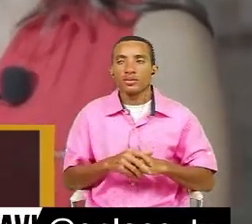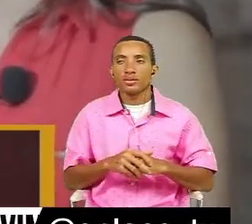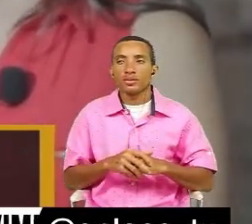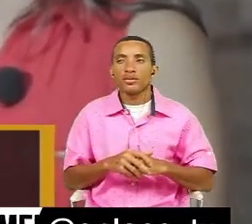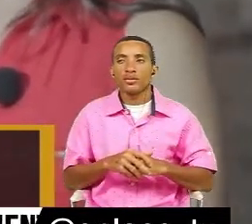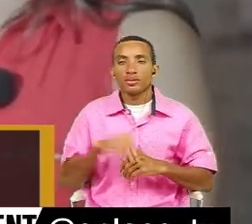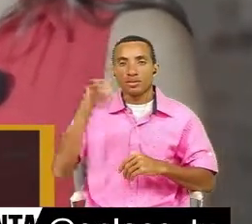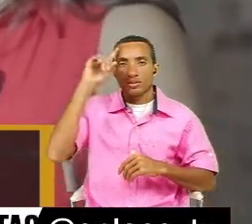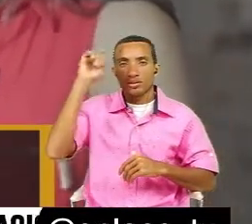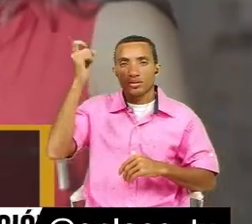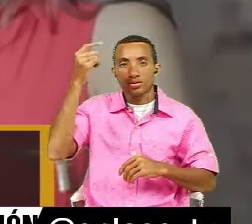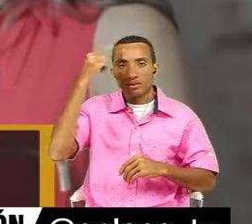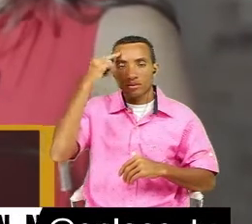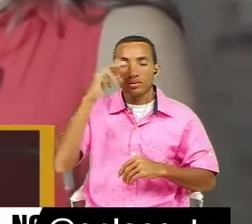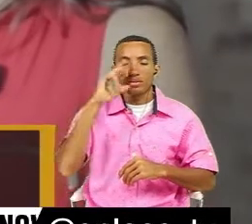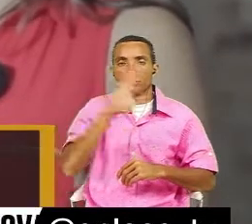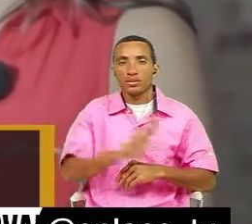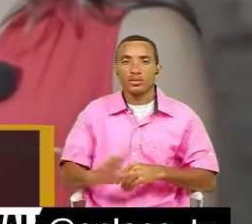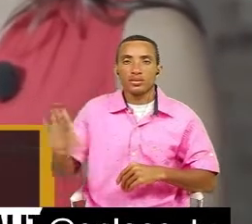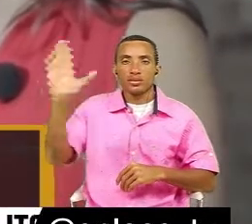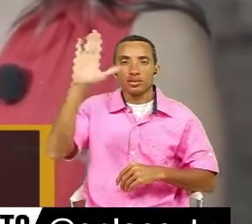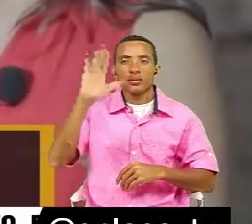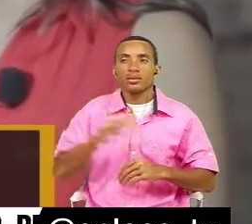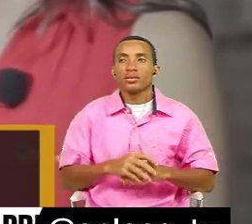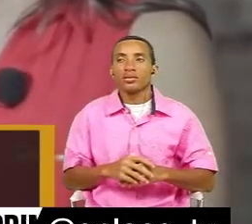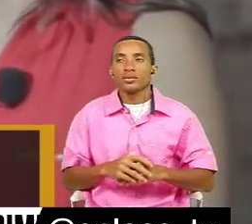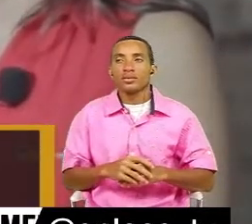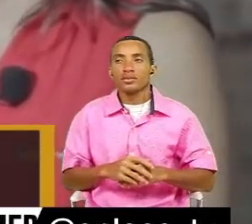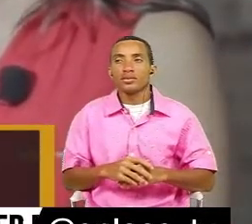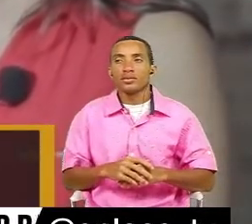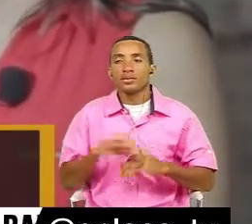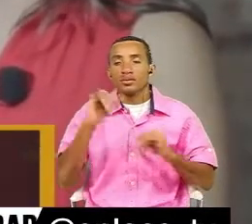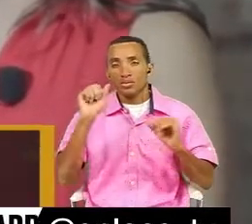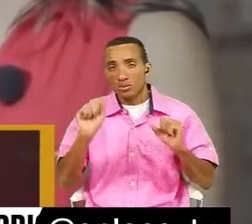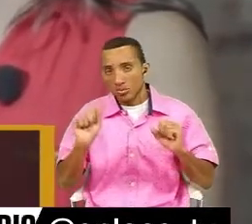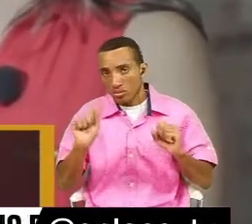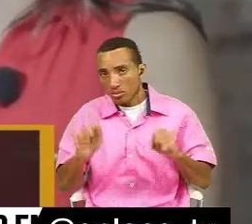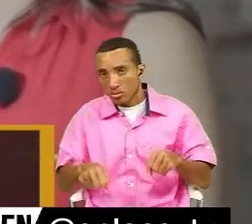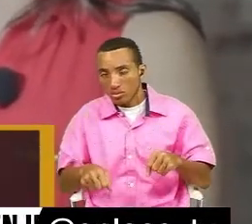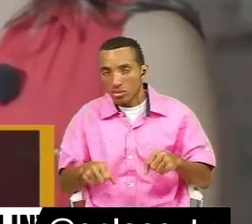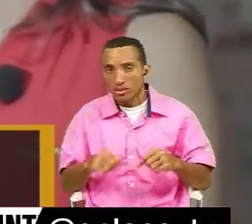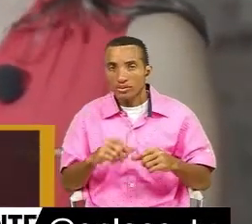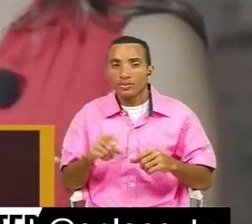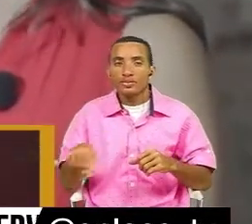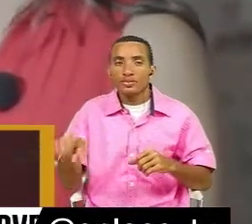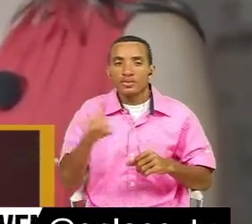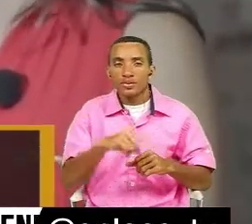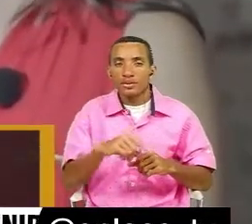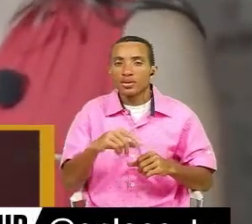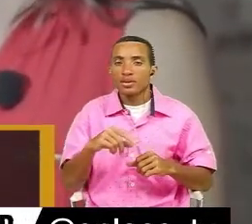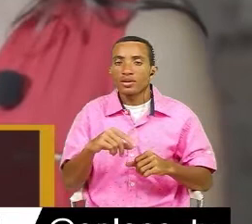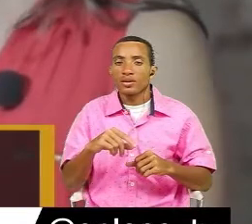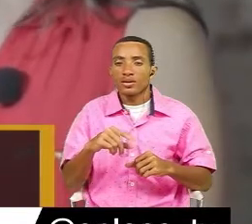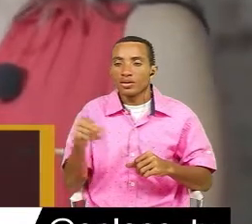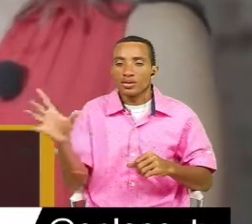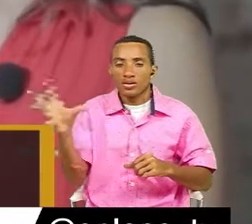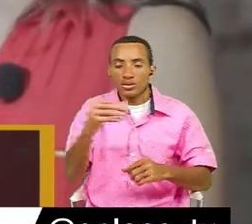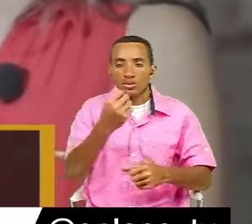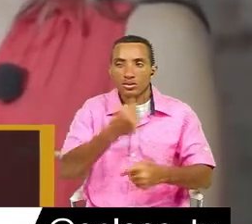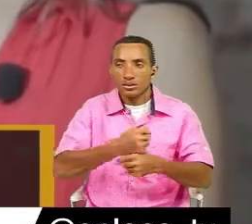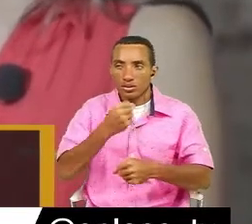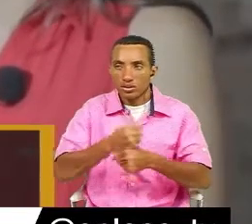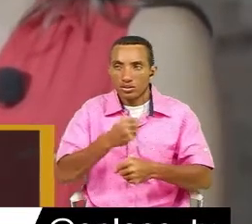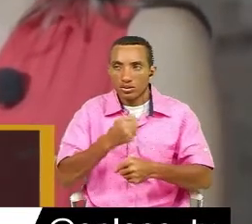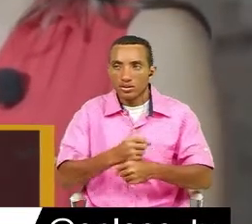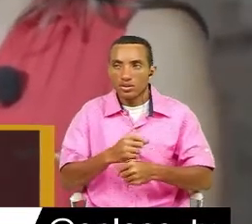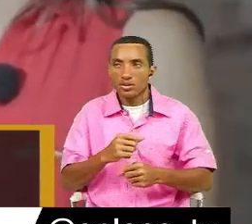el gobierno nacional, ya que es una manera de poder tener a todos nuestros trabajadores